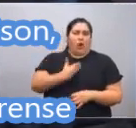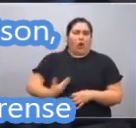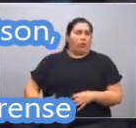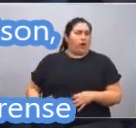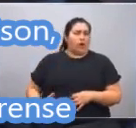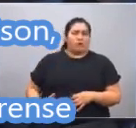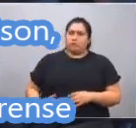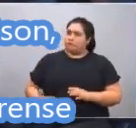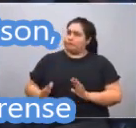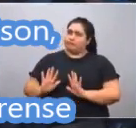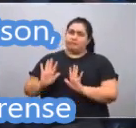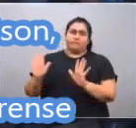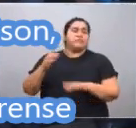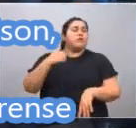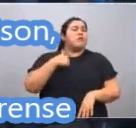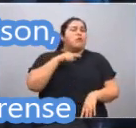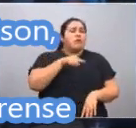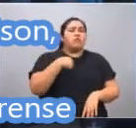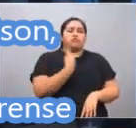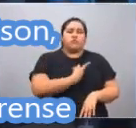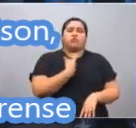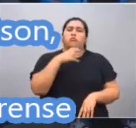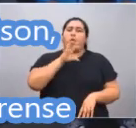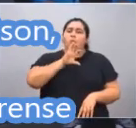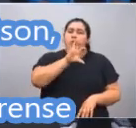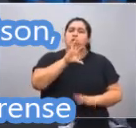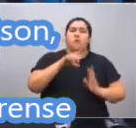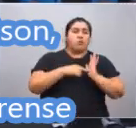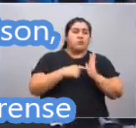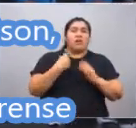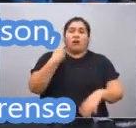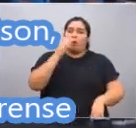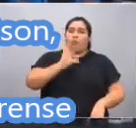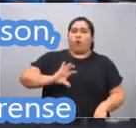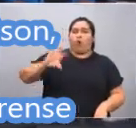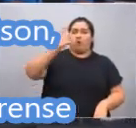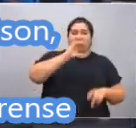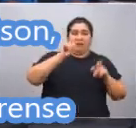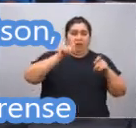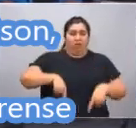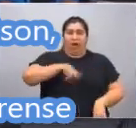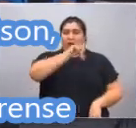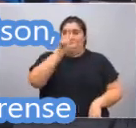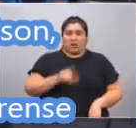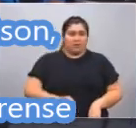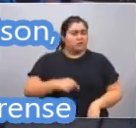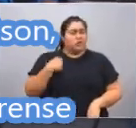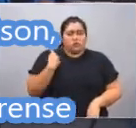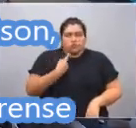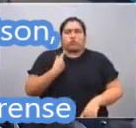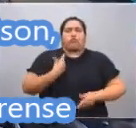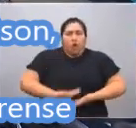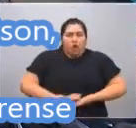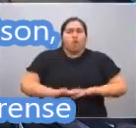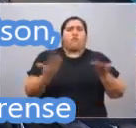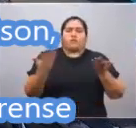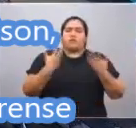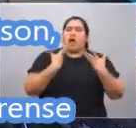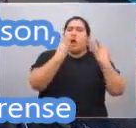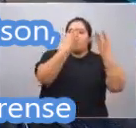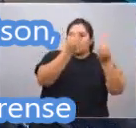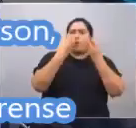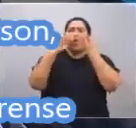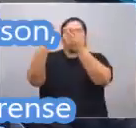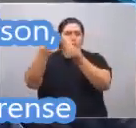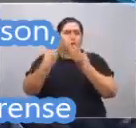la provincia de Buenos Aires. A las provincias argentinas le vamos a ofrecer la solidaridad